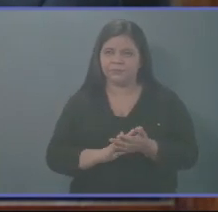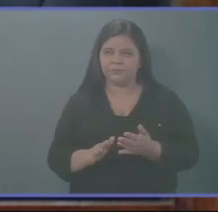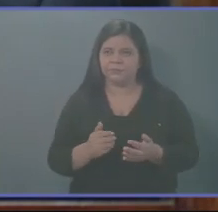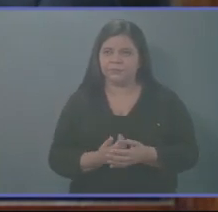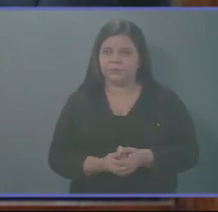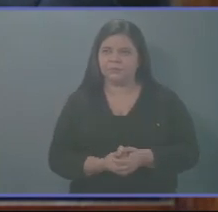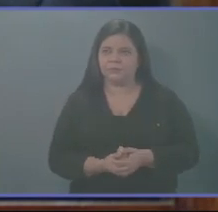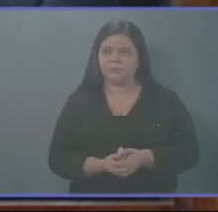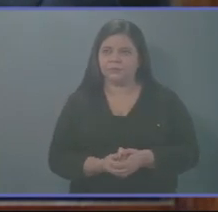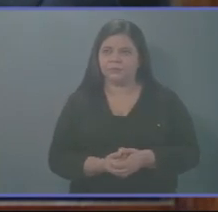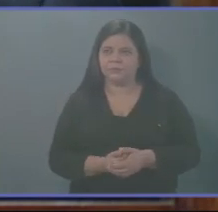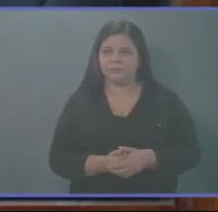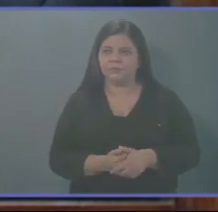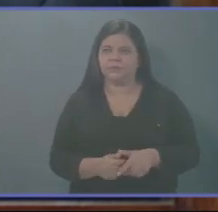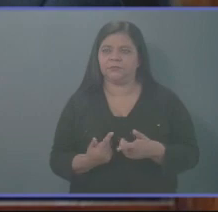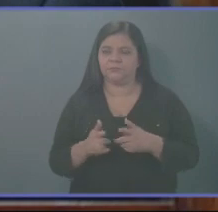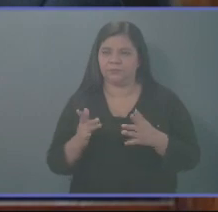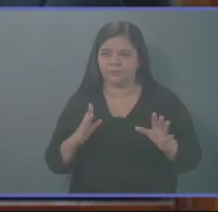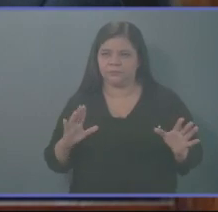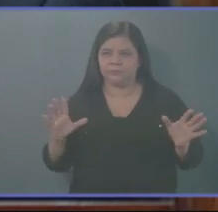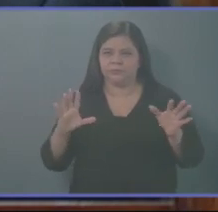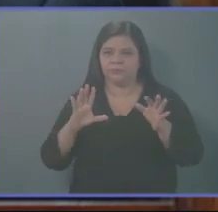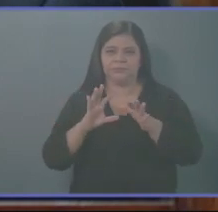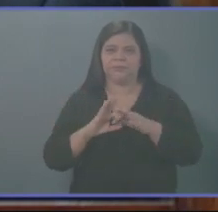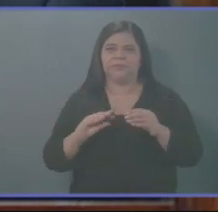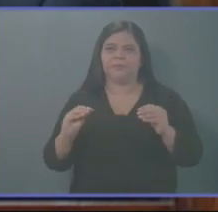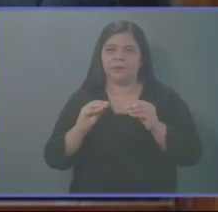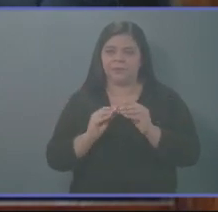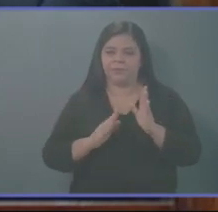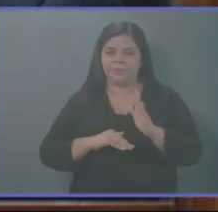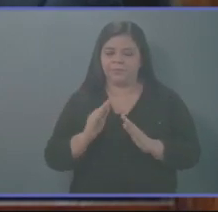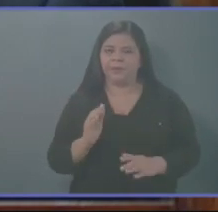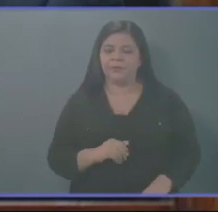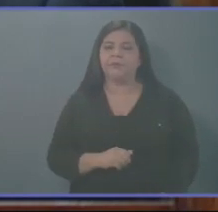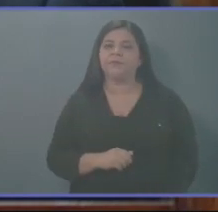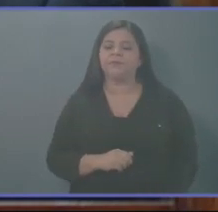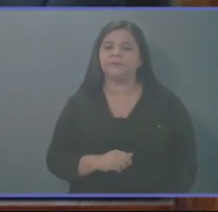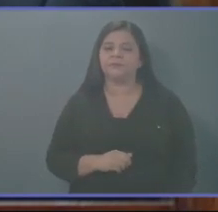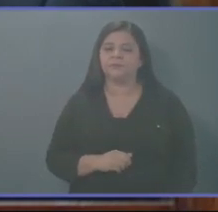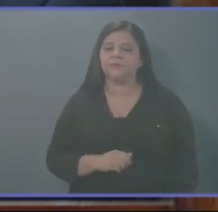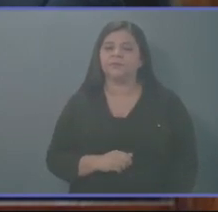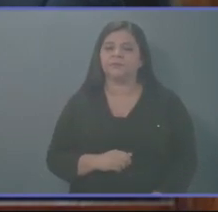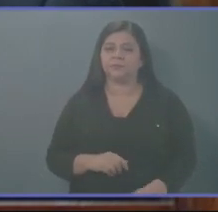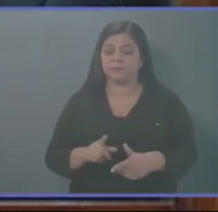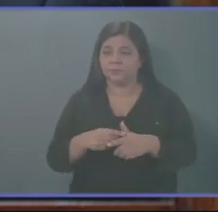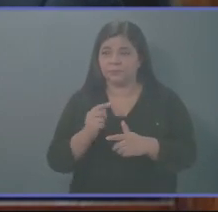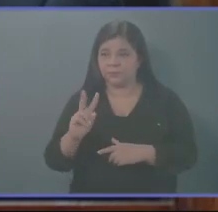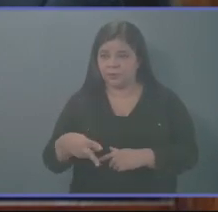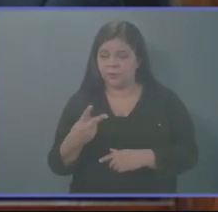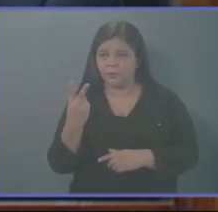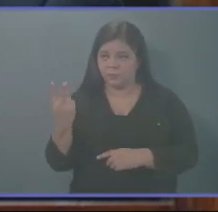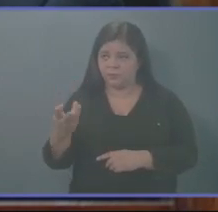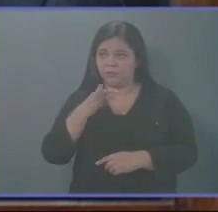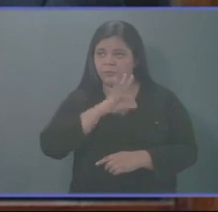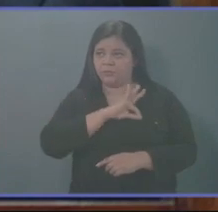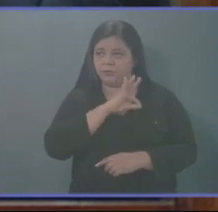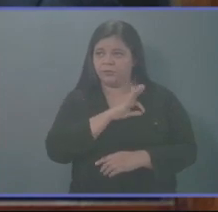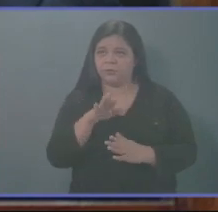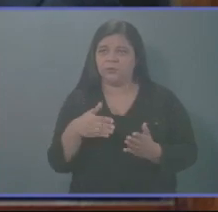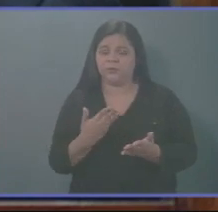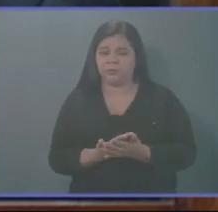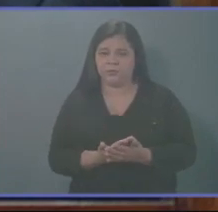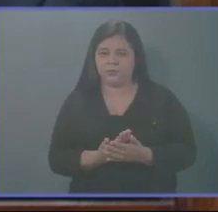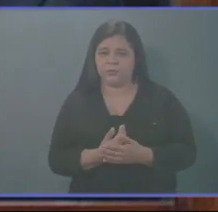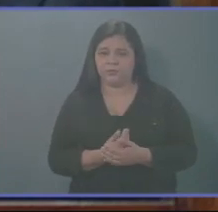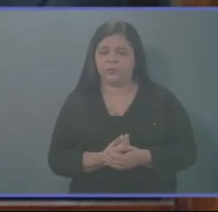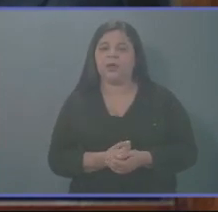1. Especie. Se entiende como un medio de pago distinto al dinero. 2. Ofertas de beneficios particulares recibidas.